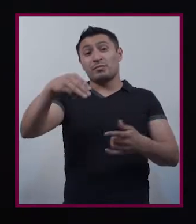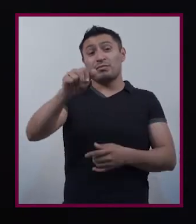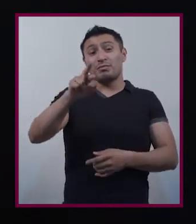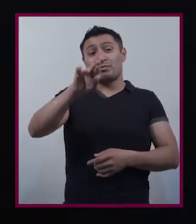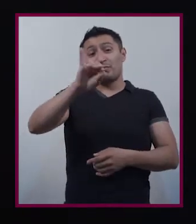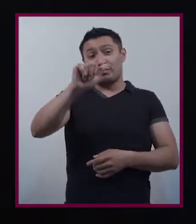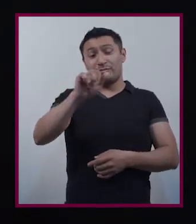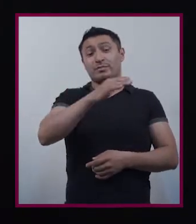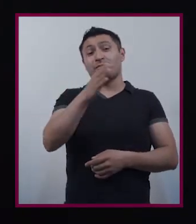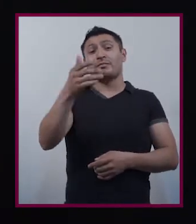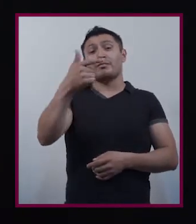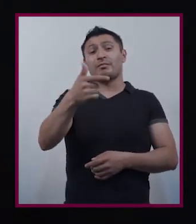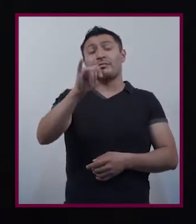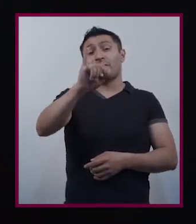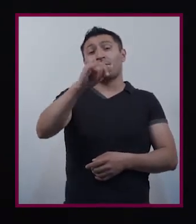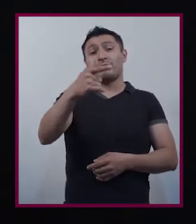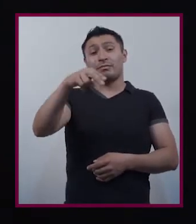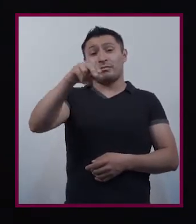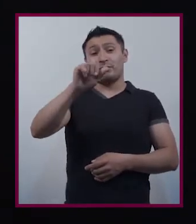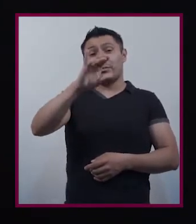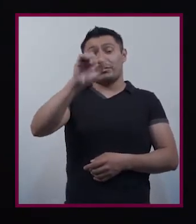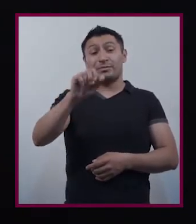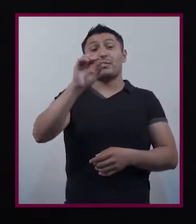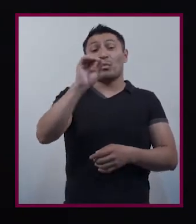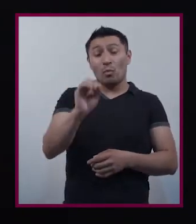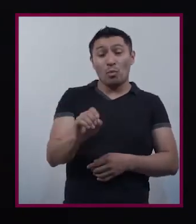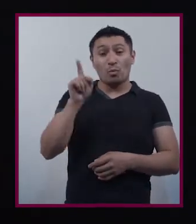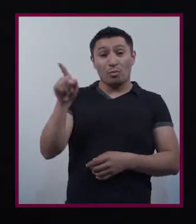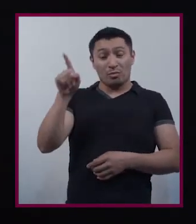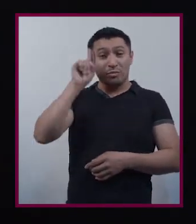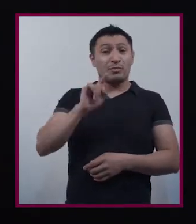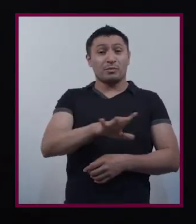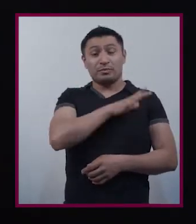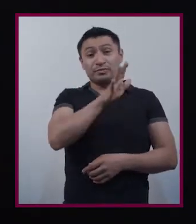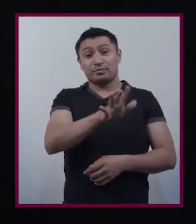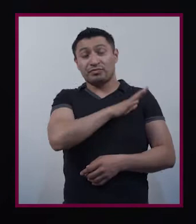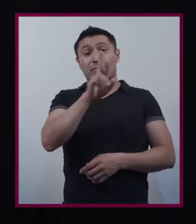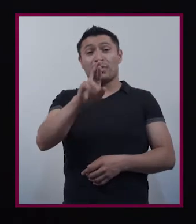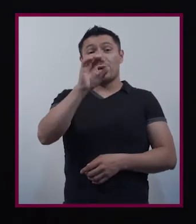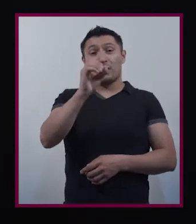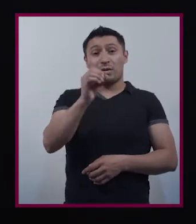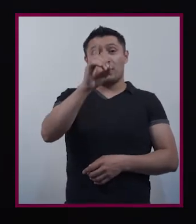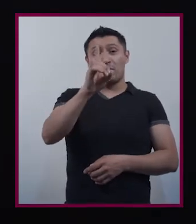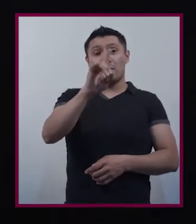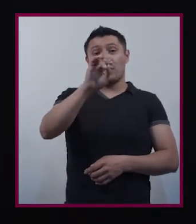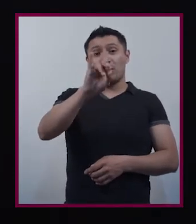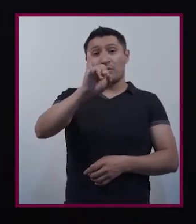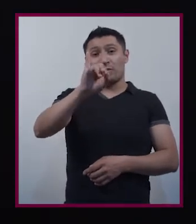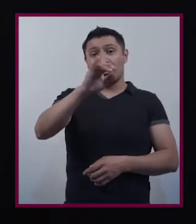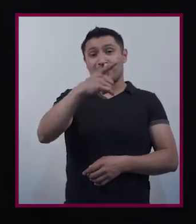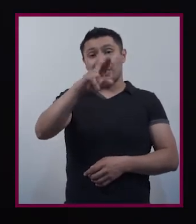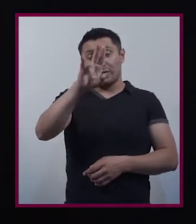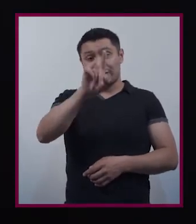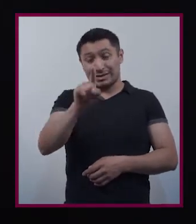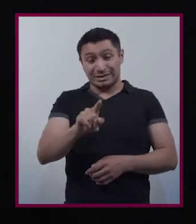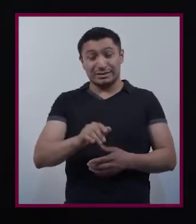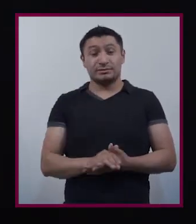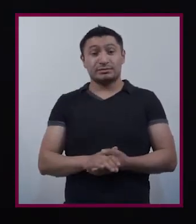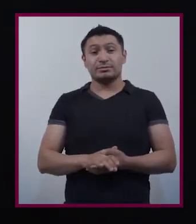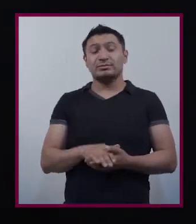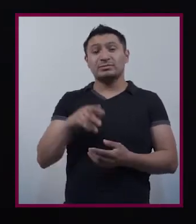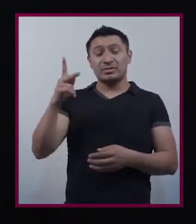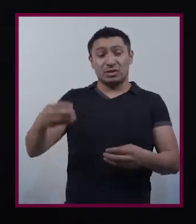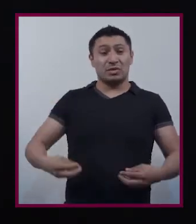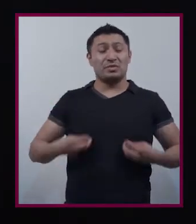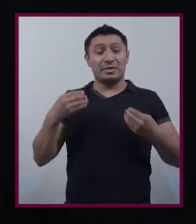Güera Rodríguez. ¿Qué tal? ¿Ahora sí te suena? Fíjate que generalmente se ha resaltado su vida amorosa. Sin embargo, gracias